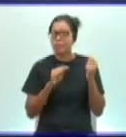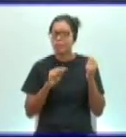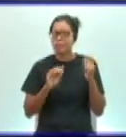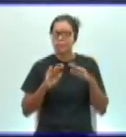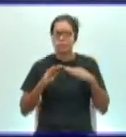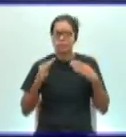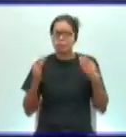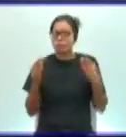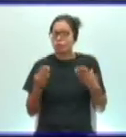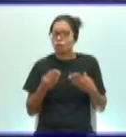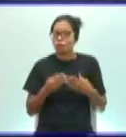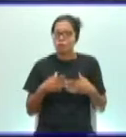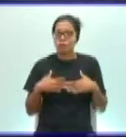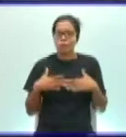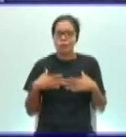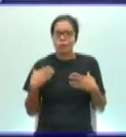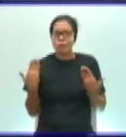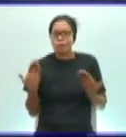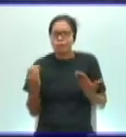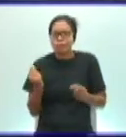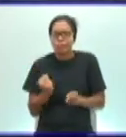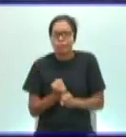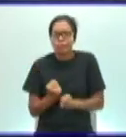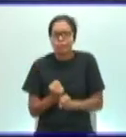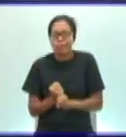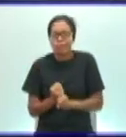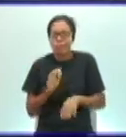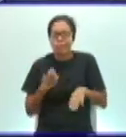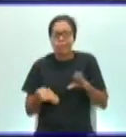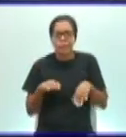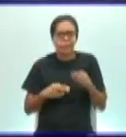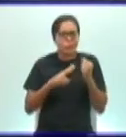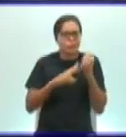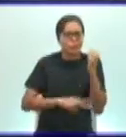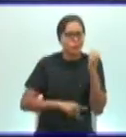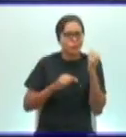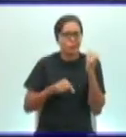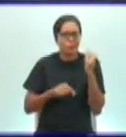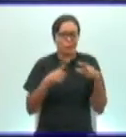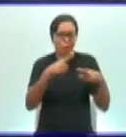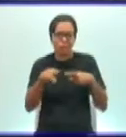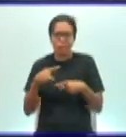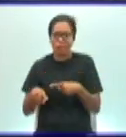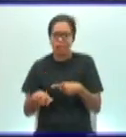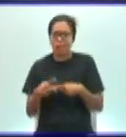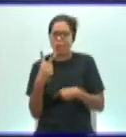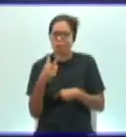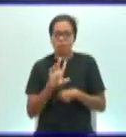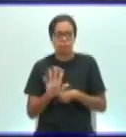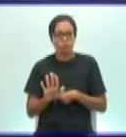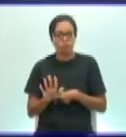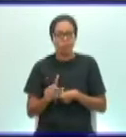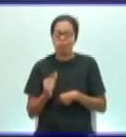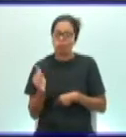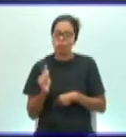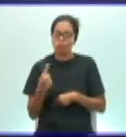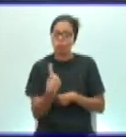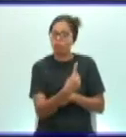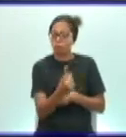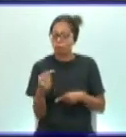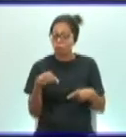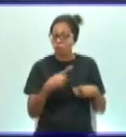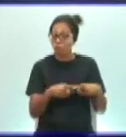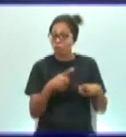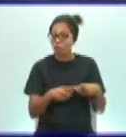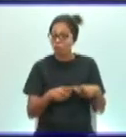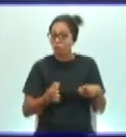yo le decía ahorita, un algoritmo de trabajo, y a veces pensamos que valoración es dar dos elementos y ya. No, cada una de estas valoraciones tiene sus argumentos. Vamos